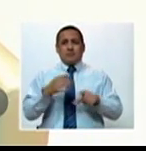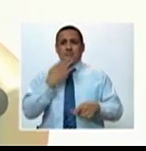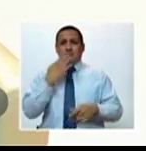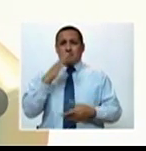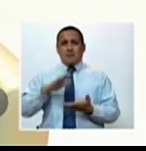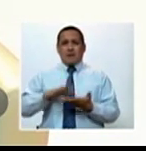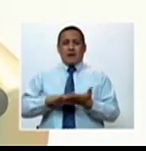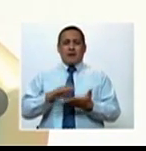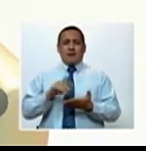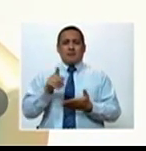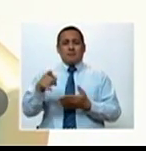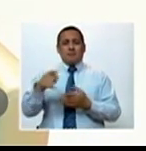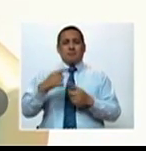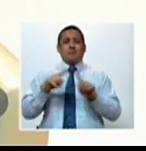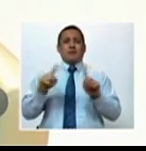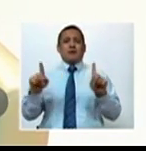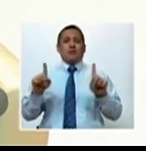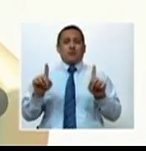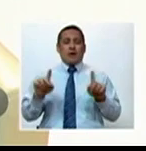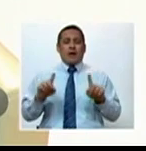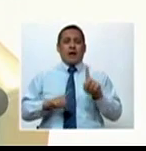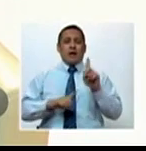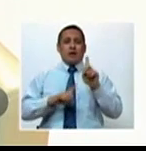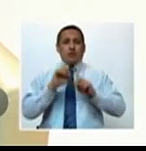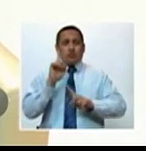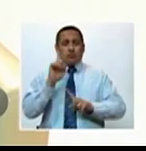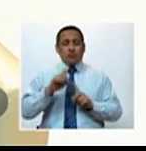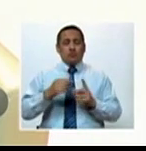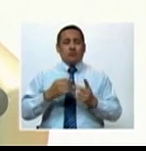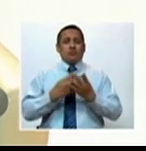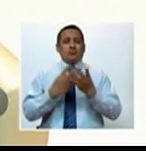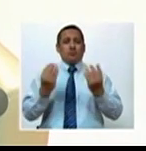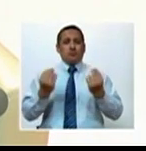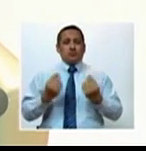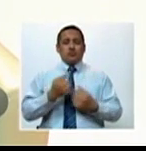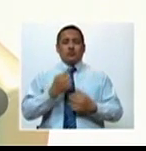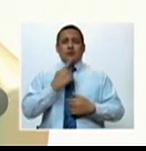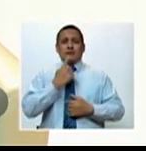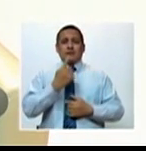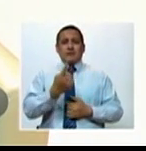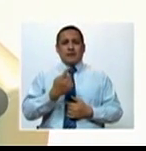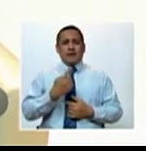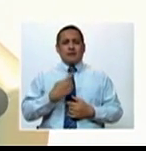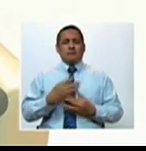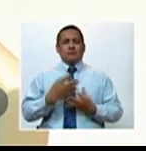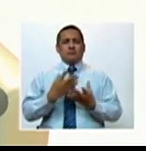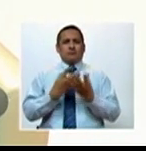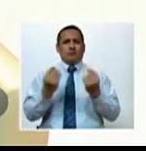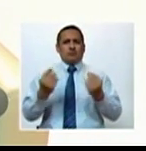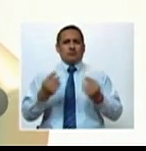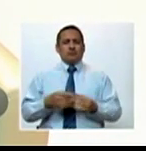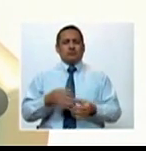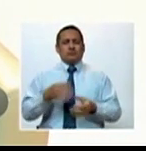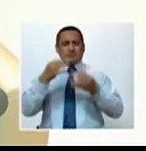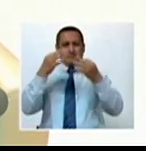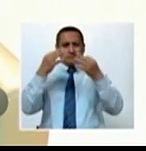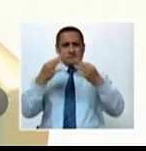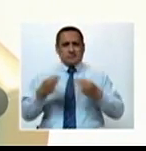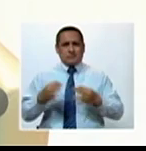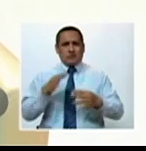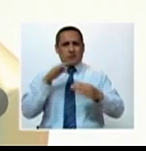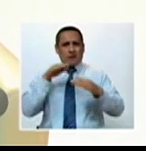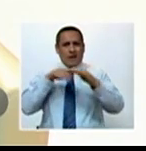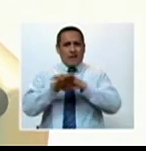injustamente, pero como también es cierto que muchos deben estar pues con toda la